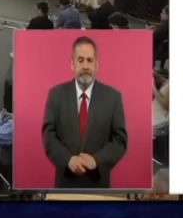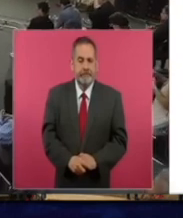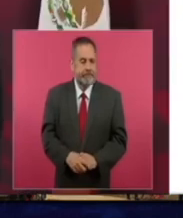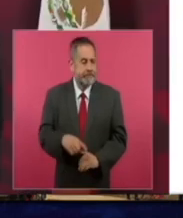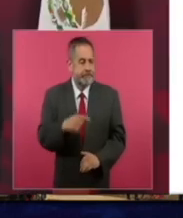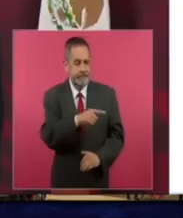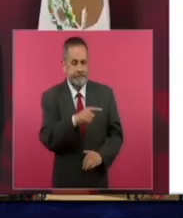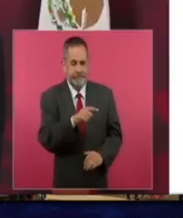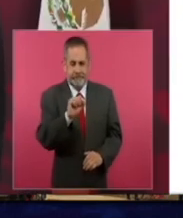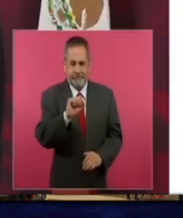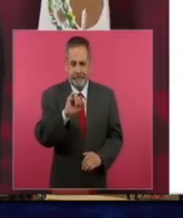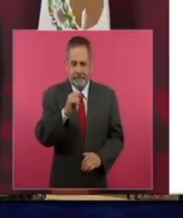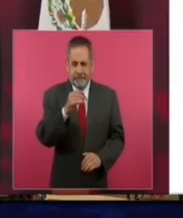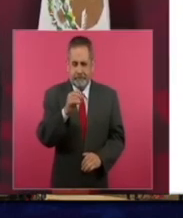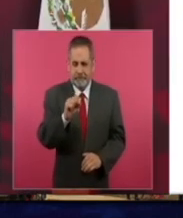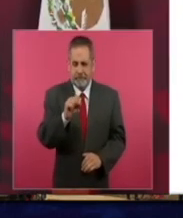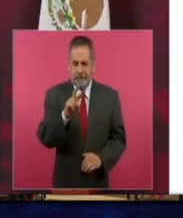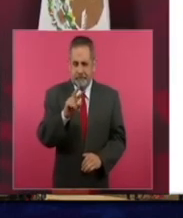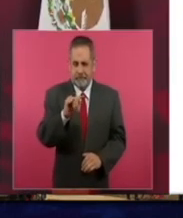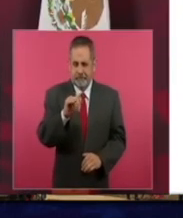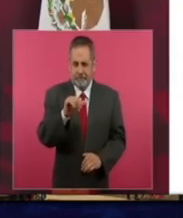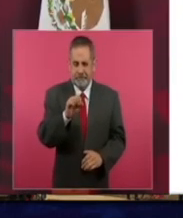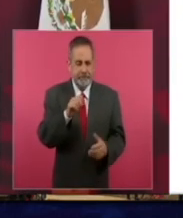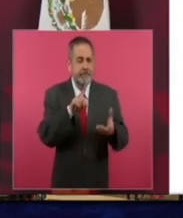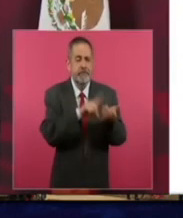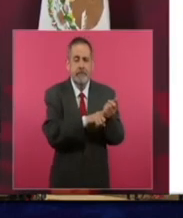de Claudio X González y de la señora.